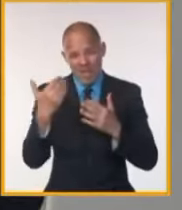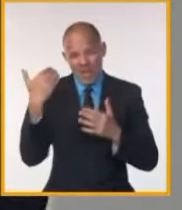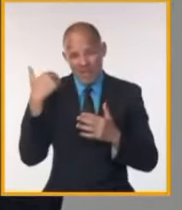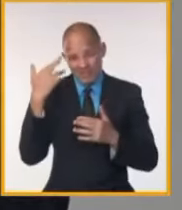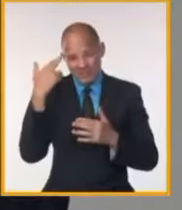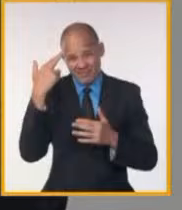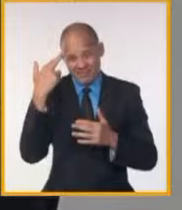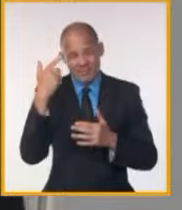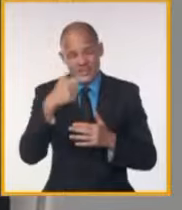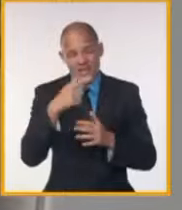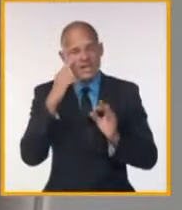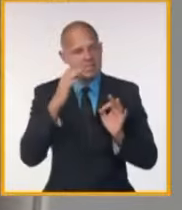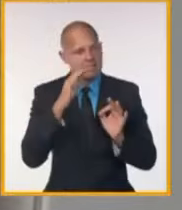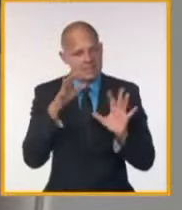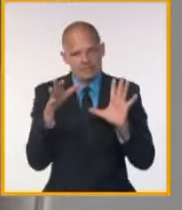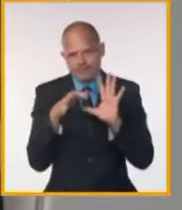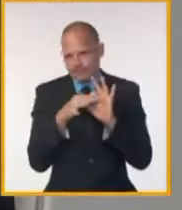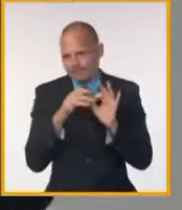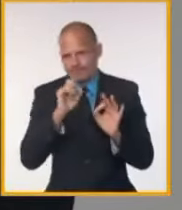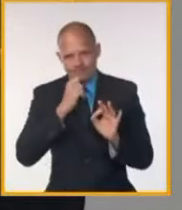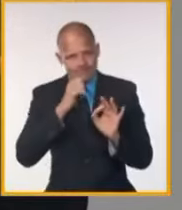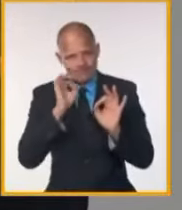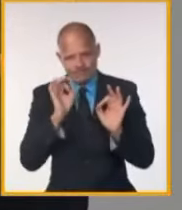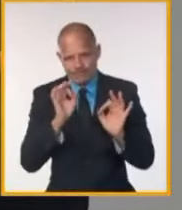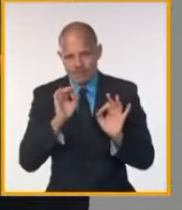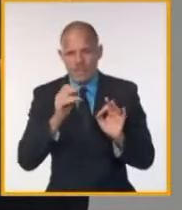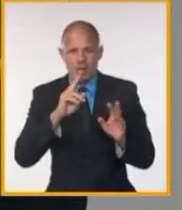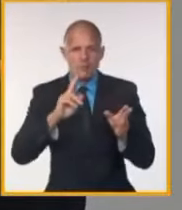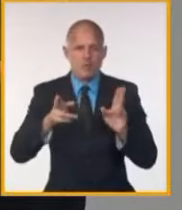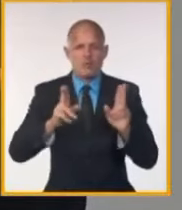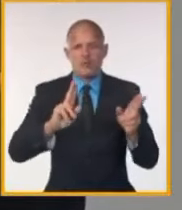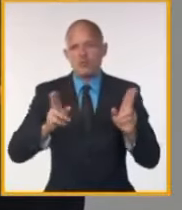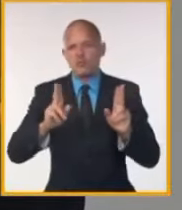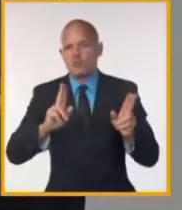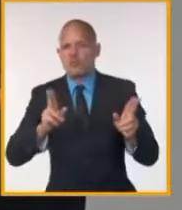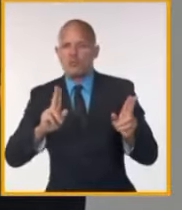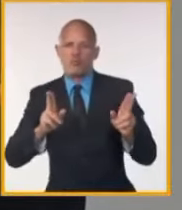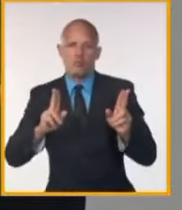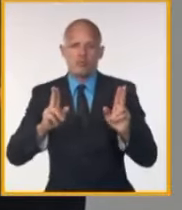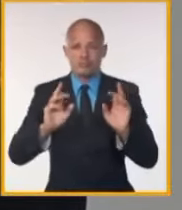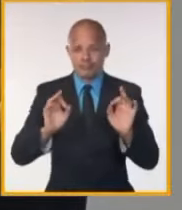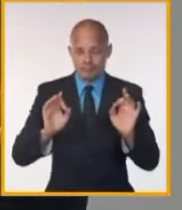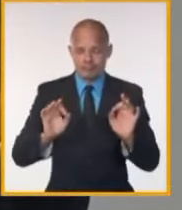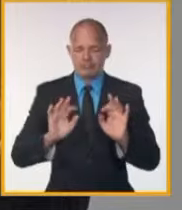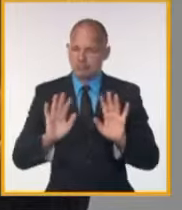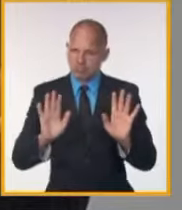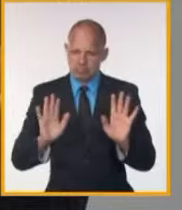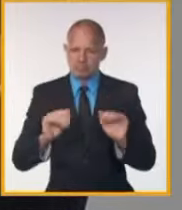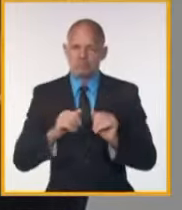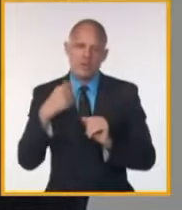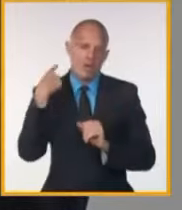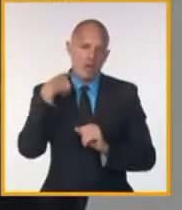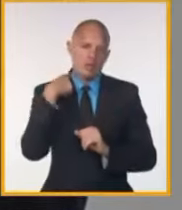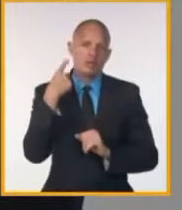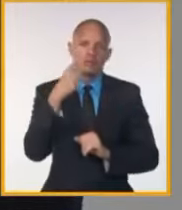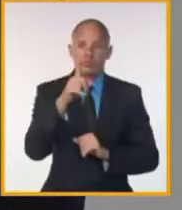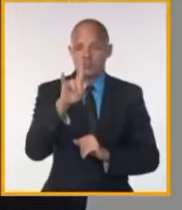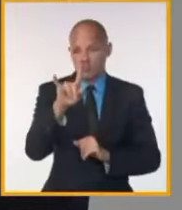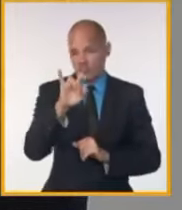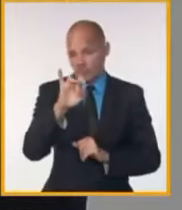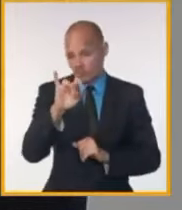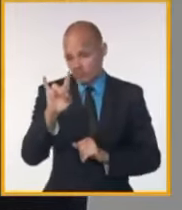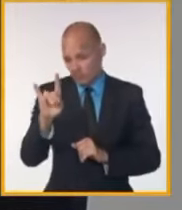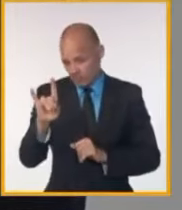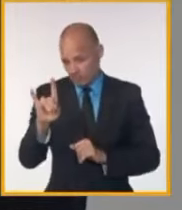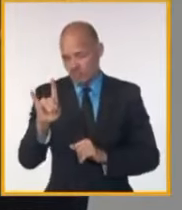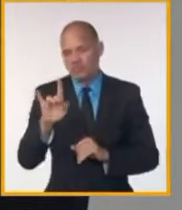sub imperialismo el hombre que mantenía bajo americano en esa región Ajá Entonces esta Revolución islámica